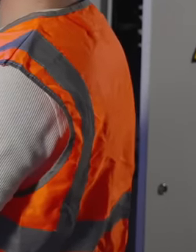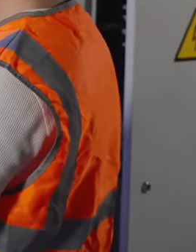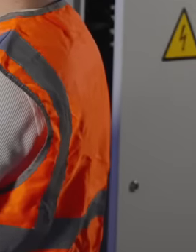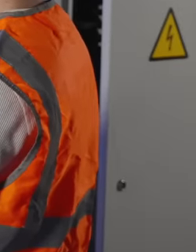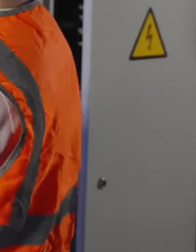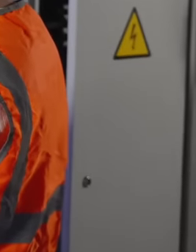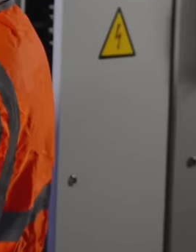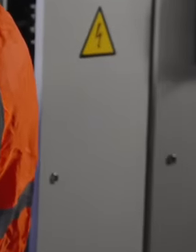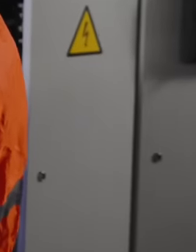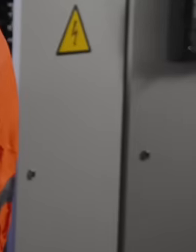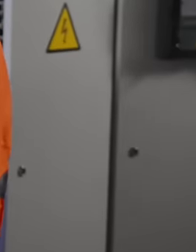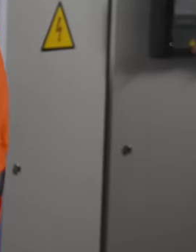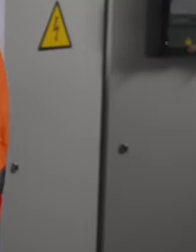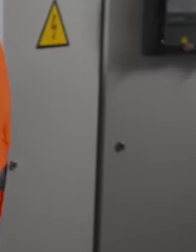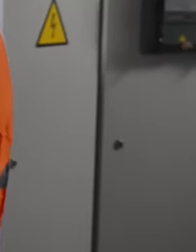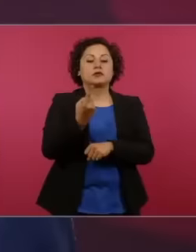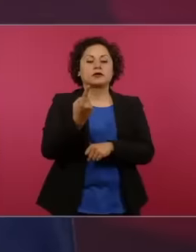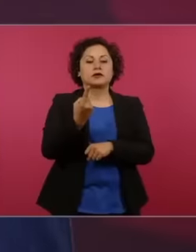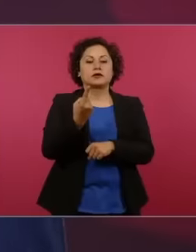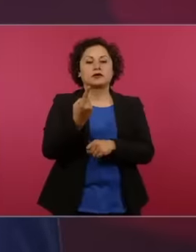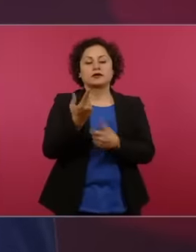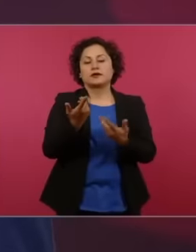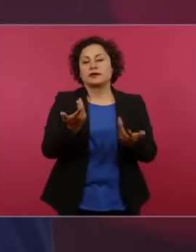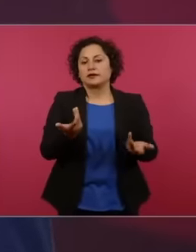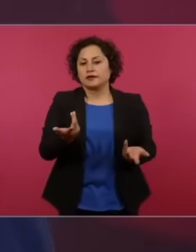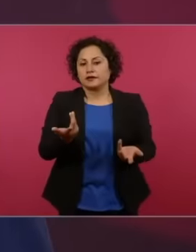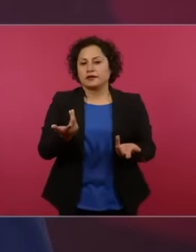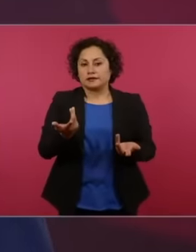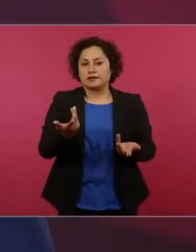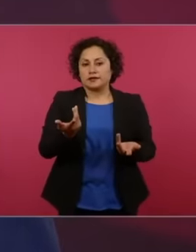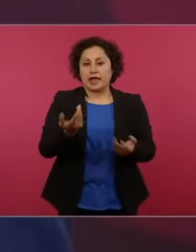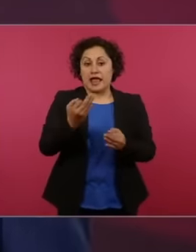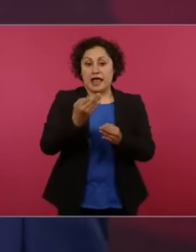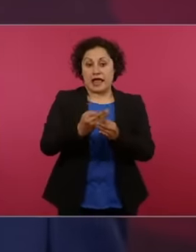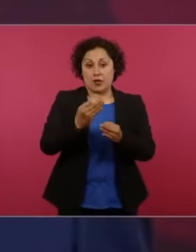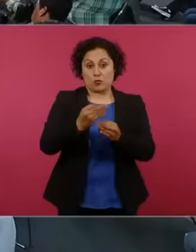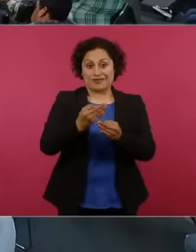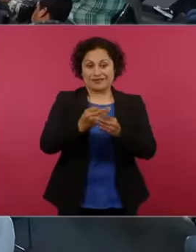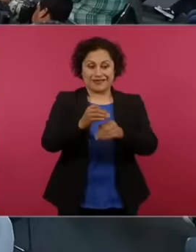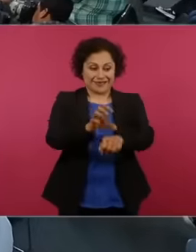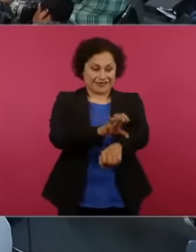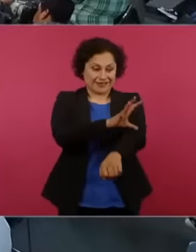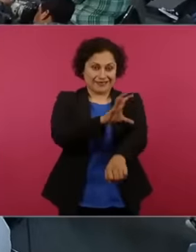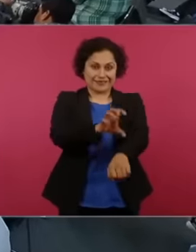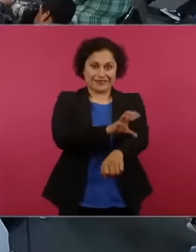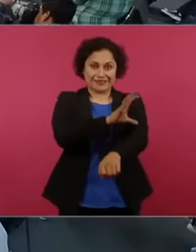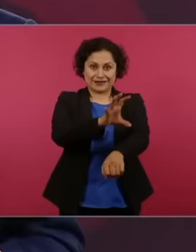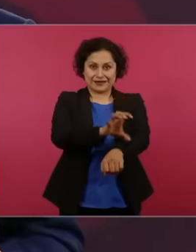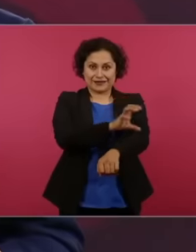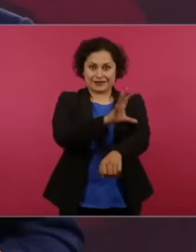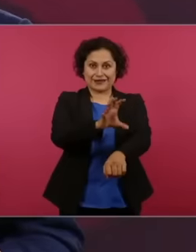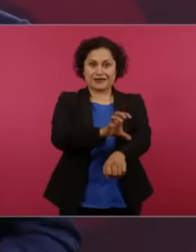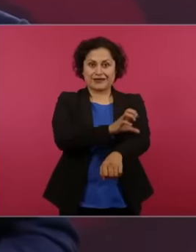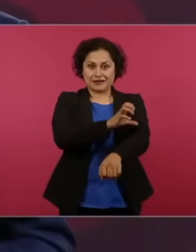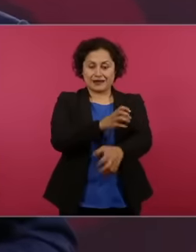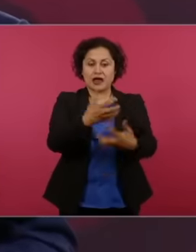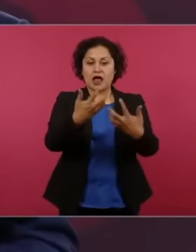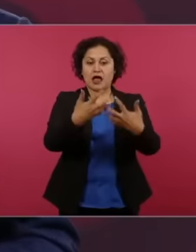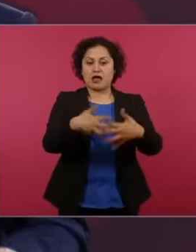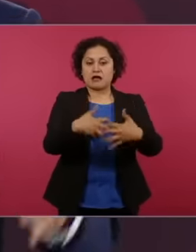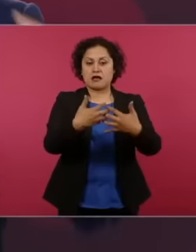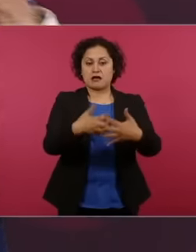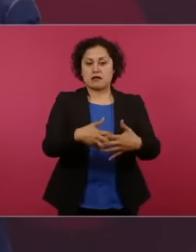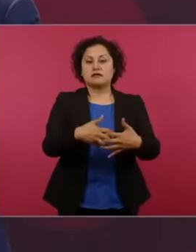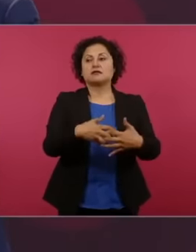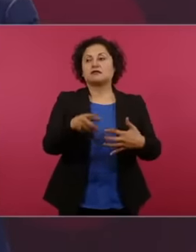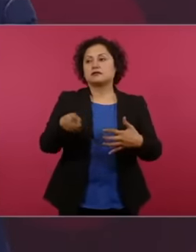la mitad de la generación de la energía eléctrica se produce con empresas particulares